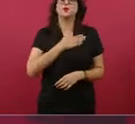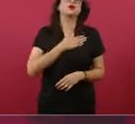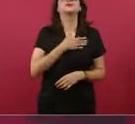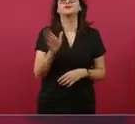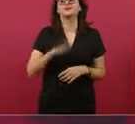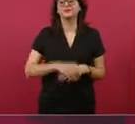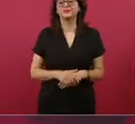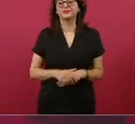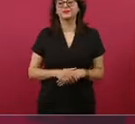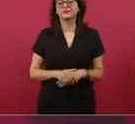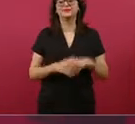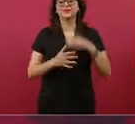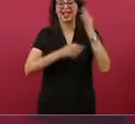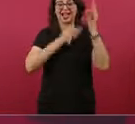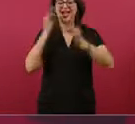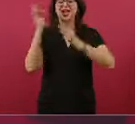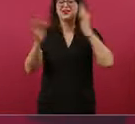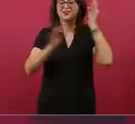tren.